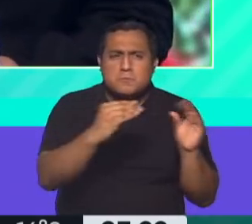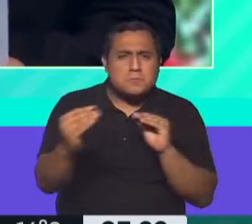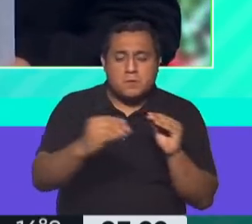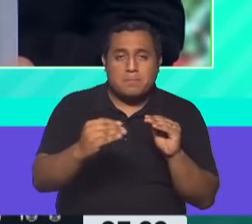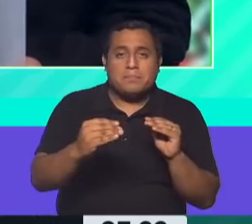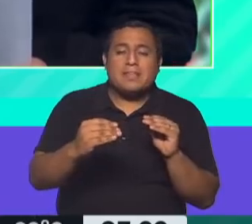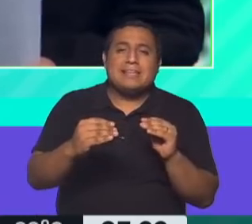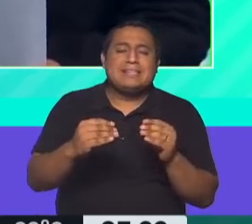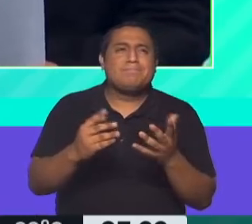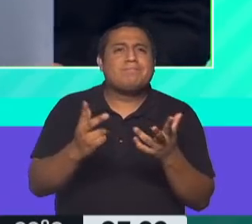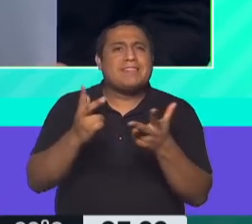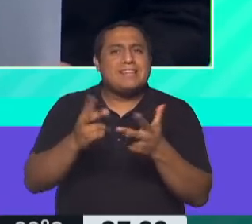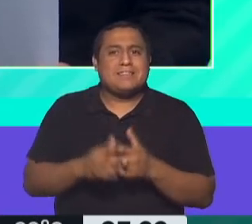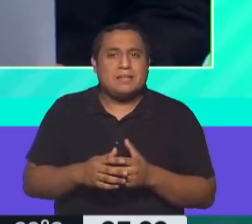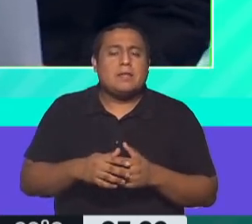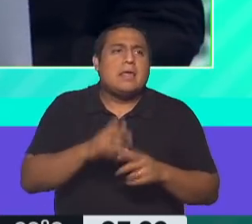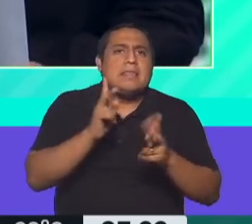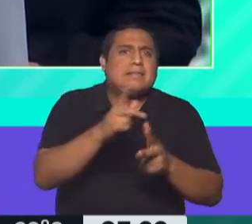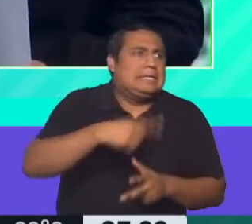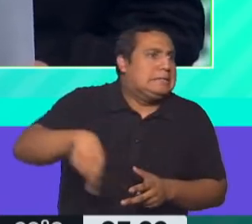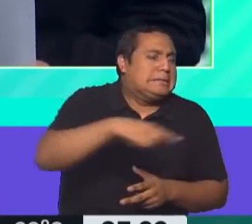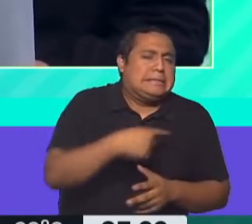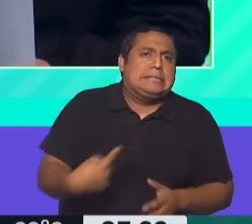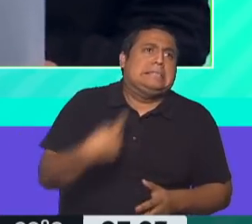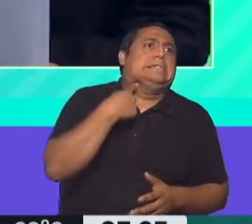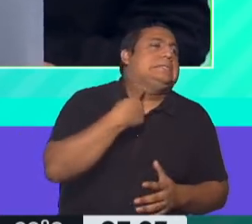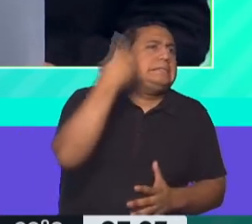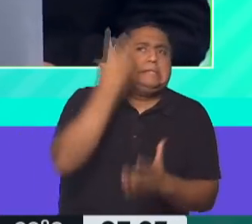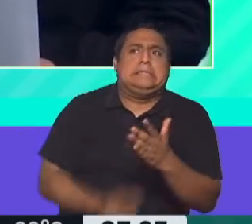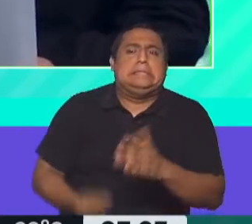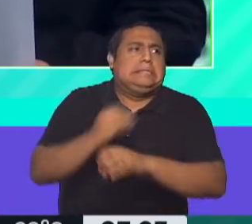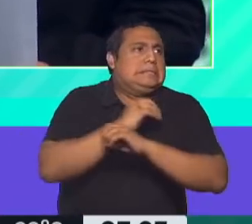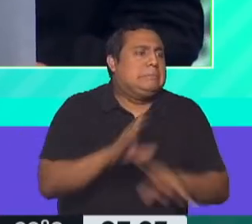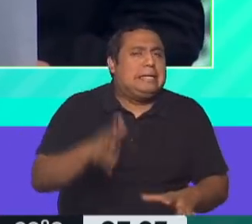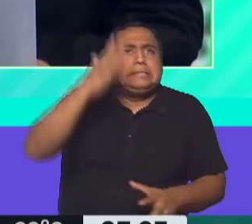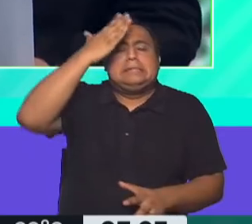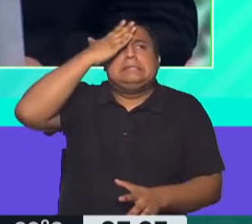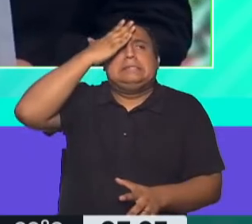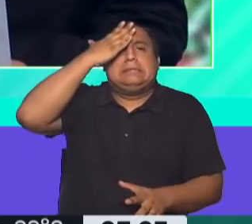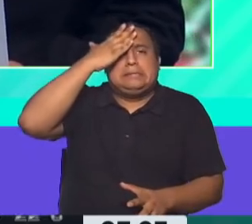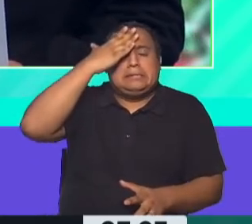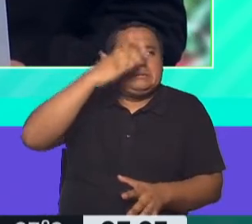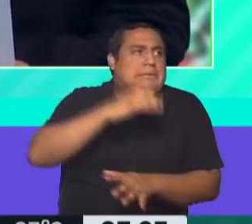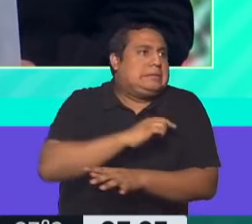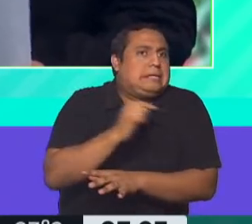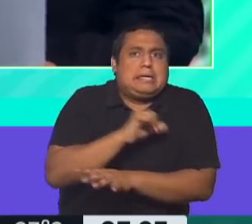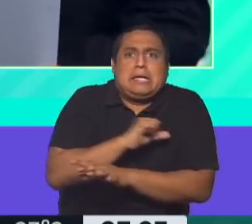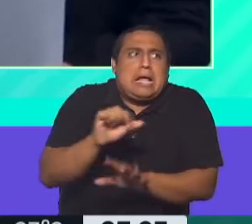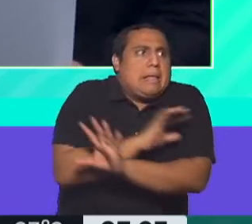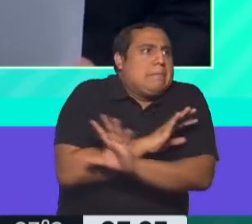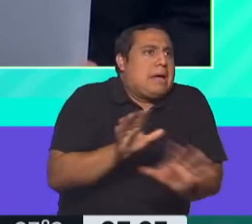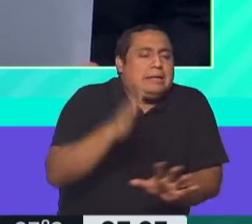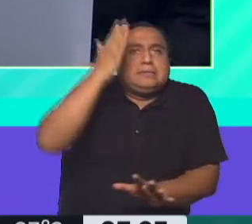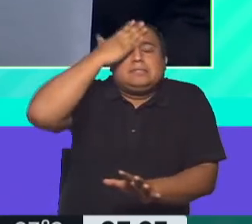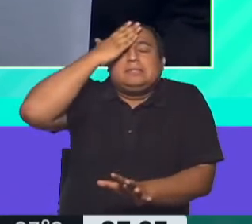hayas escuchado, de un mocazo, un moco grande, una expresión vulgar para decir que se habían mandado una macana. Bueno,